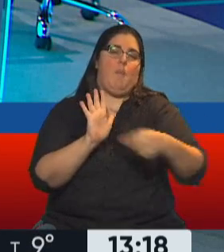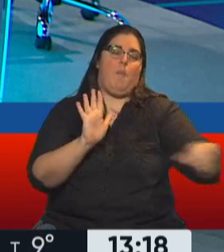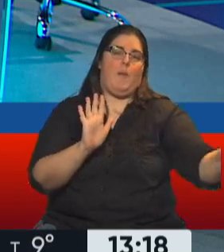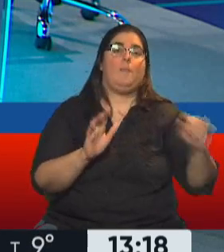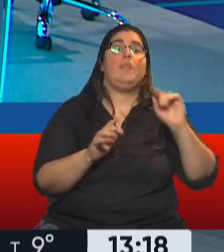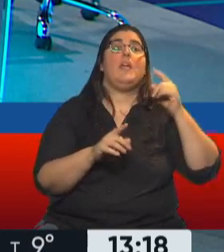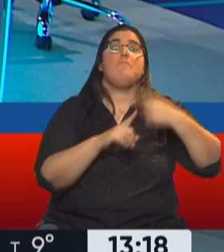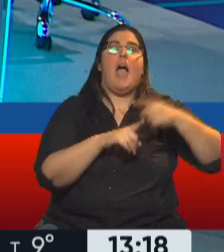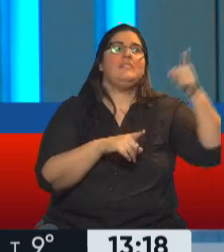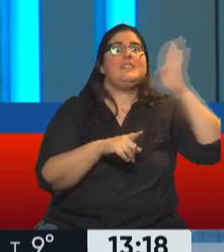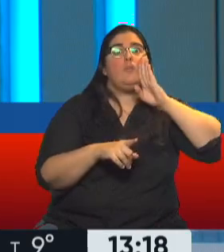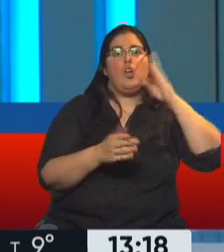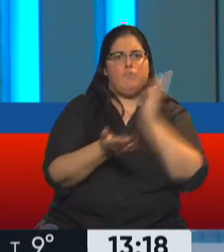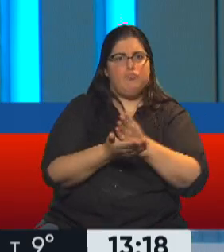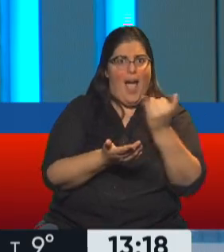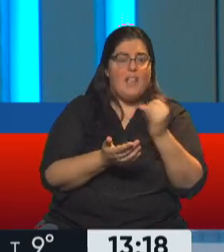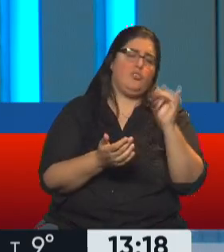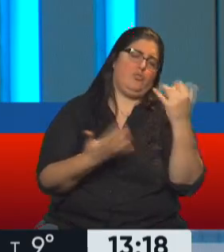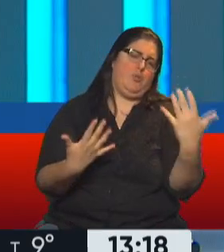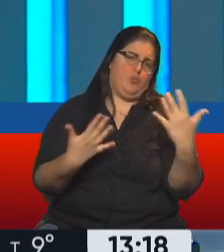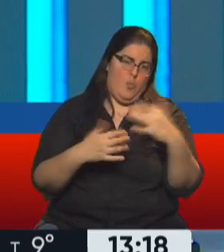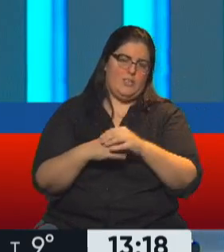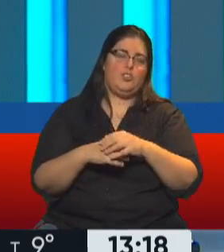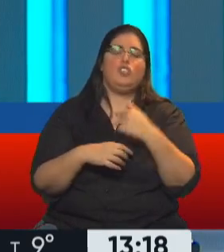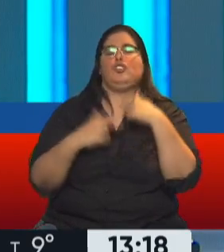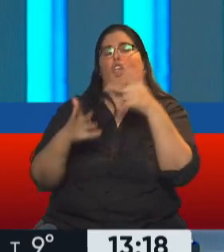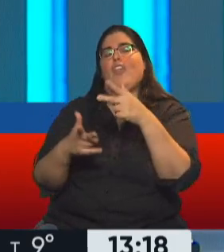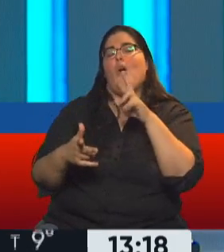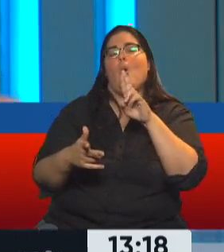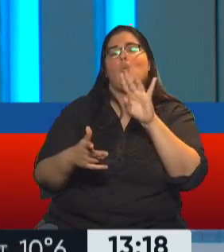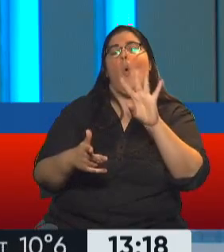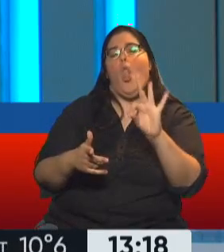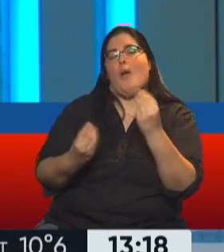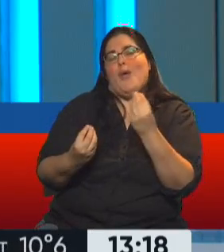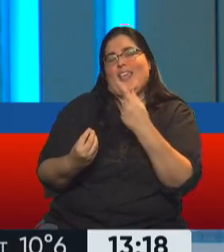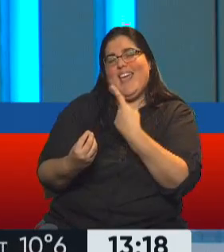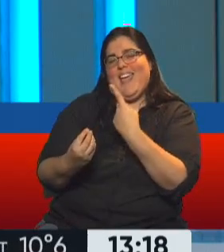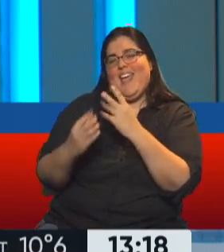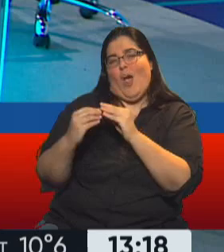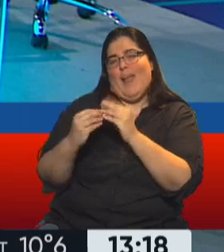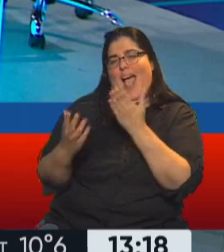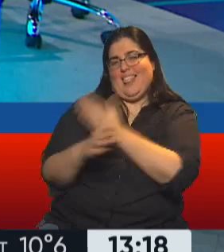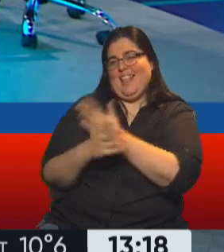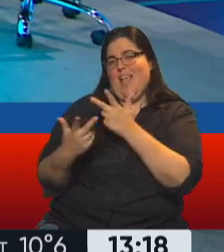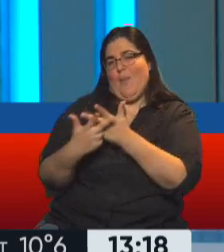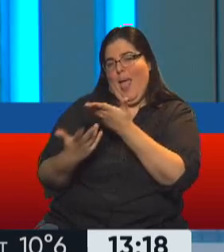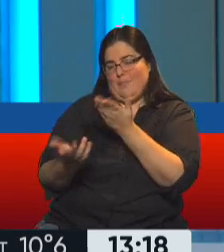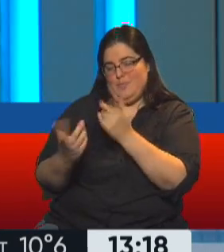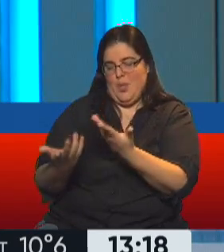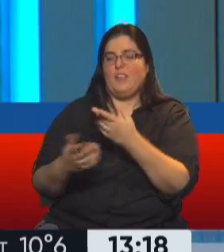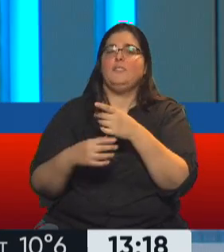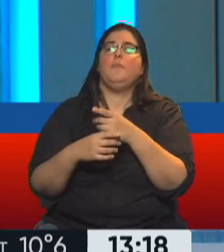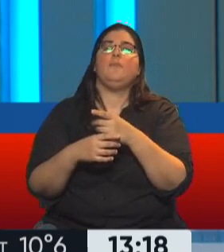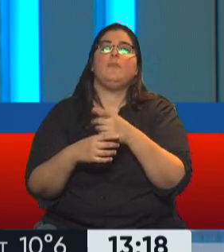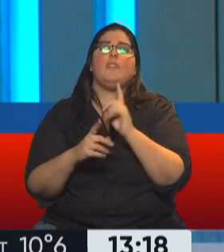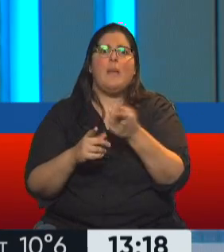Estados Unidos, por supuesto. Ahora, sí, hay vigente, Rulo, también, digo Rulo porque lo conversamos anteriormente, sí, porque hay vigente también un